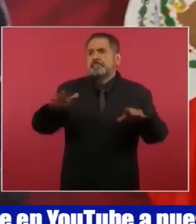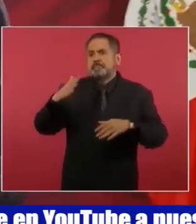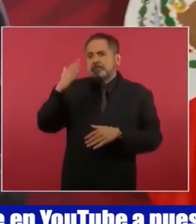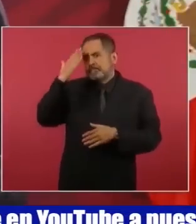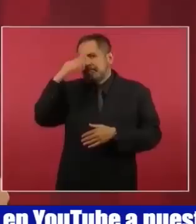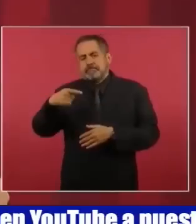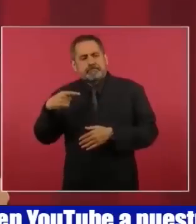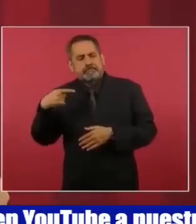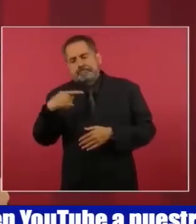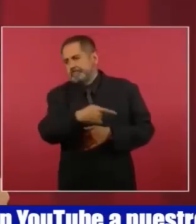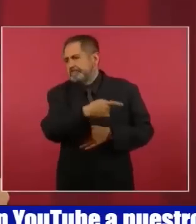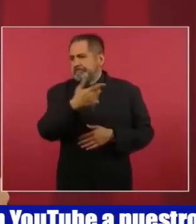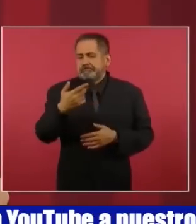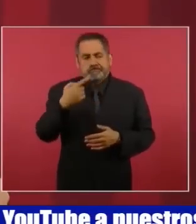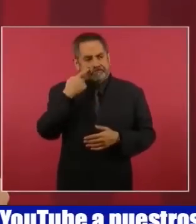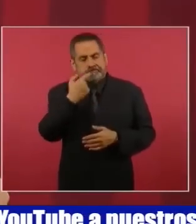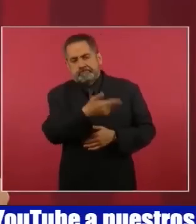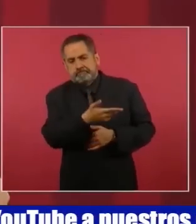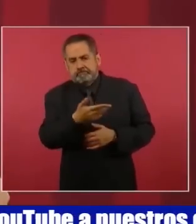¿no?